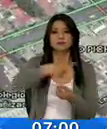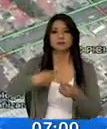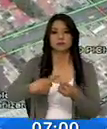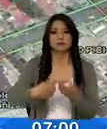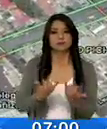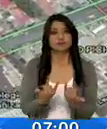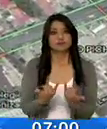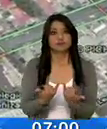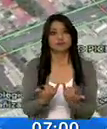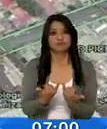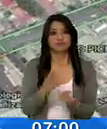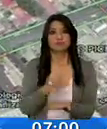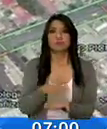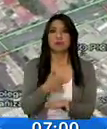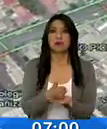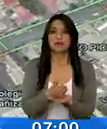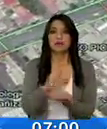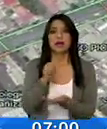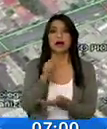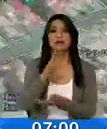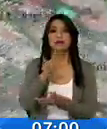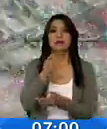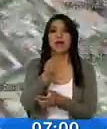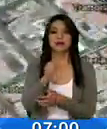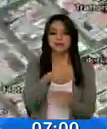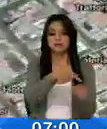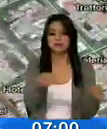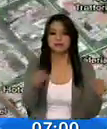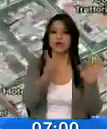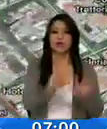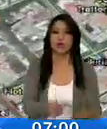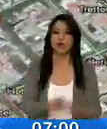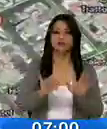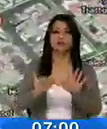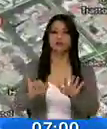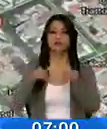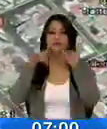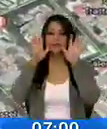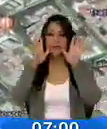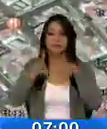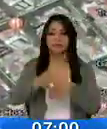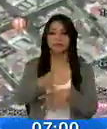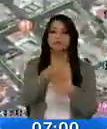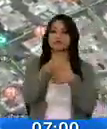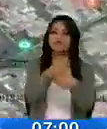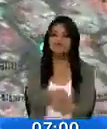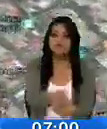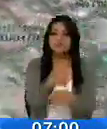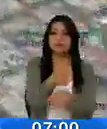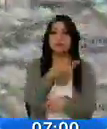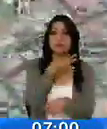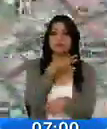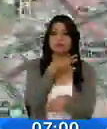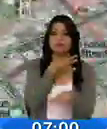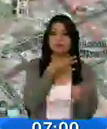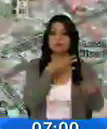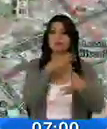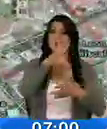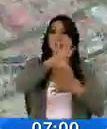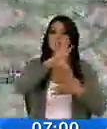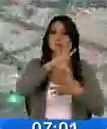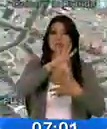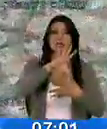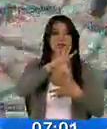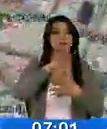esta hora en la Plaza Artigas, Colón, 6 de diciembre, Amazonas y 10 de agosto y hacia la América, se